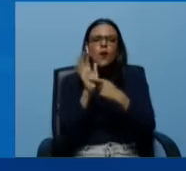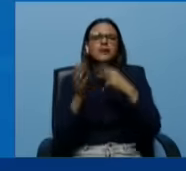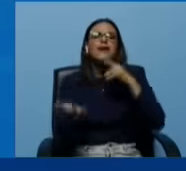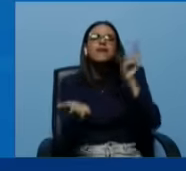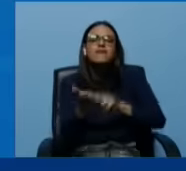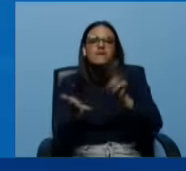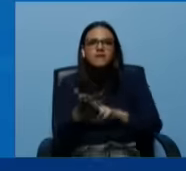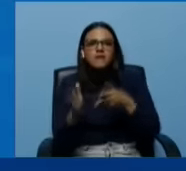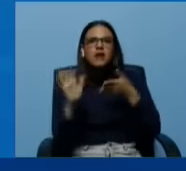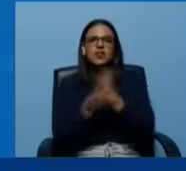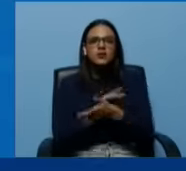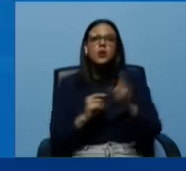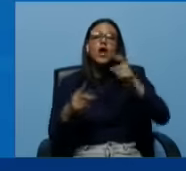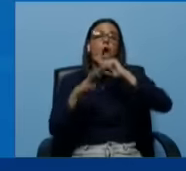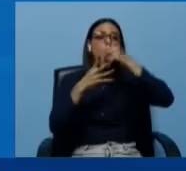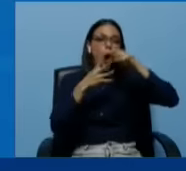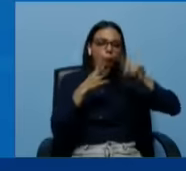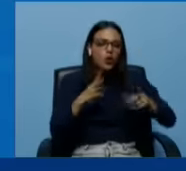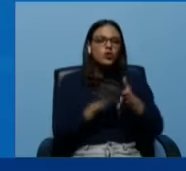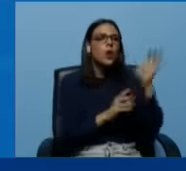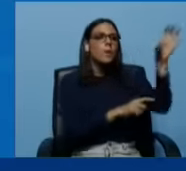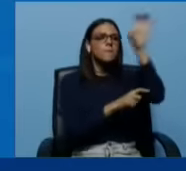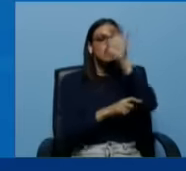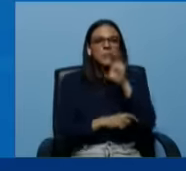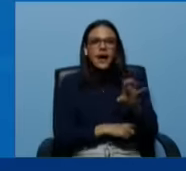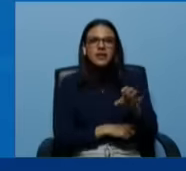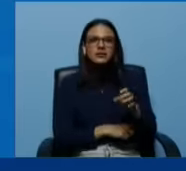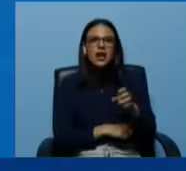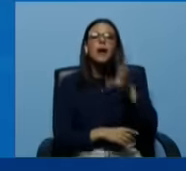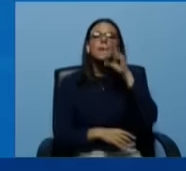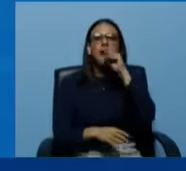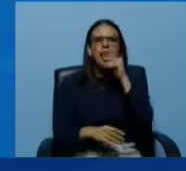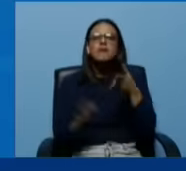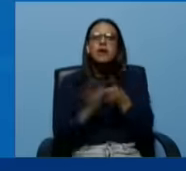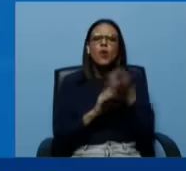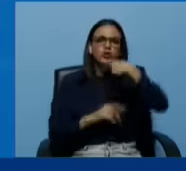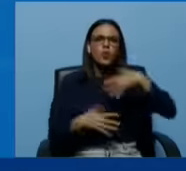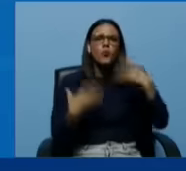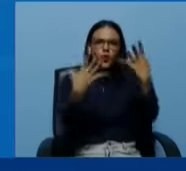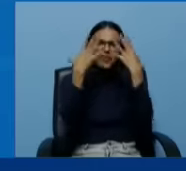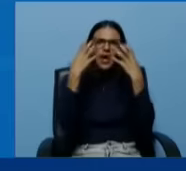otros estados, en los otros países, para hablarlo ya en términos populares.